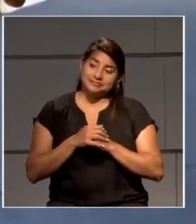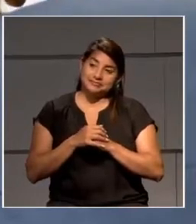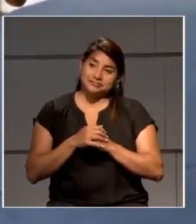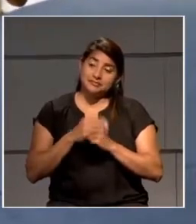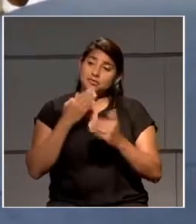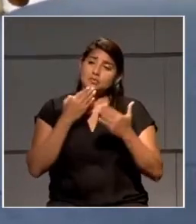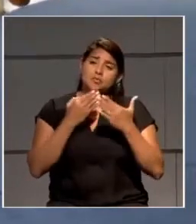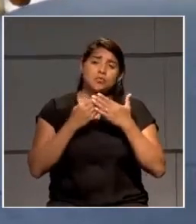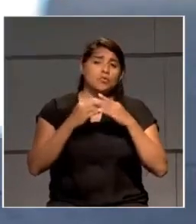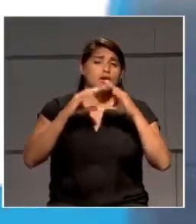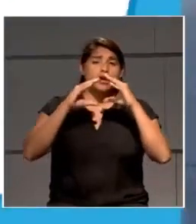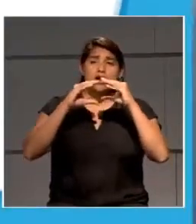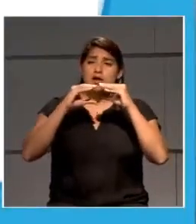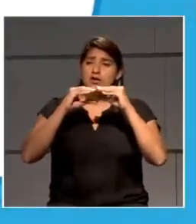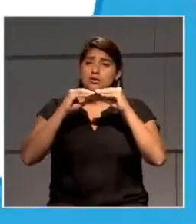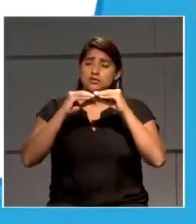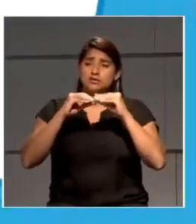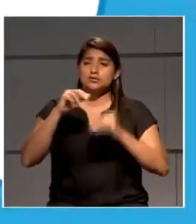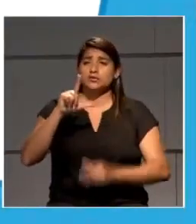Buenas noches, Plug.